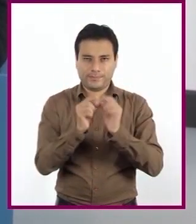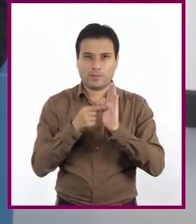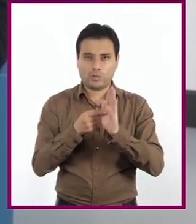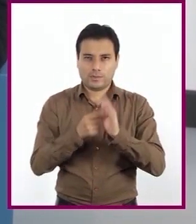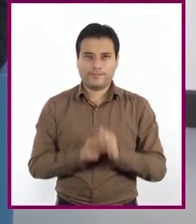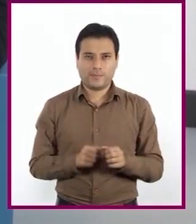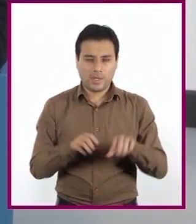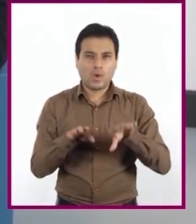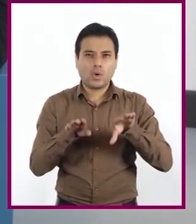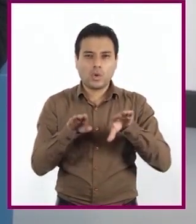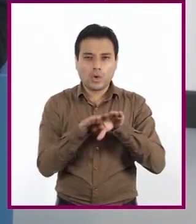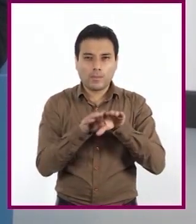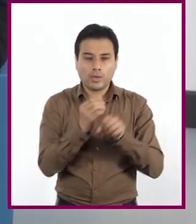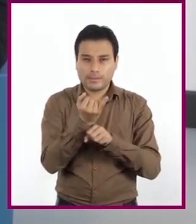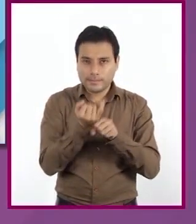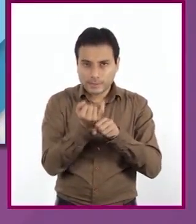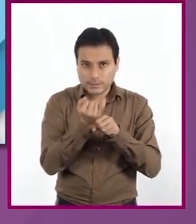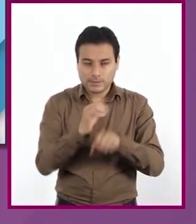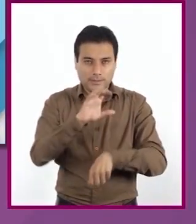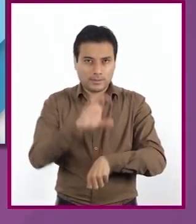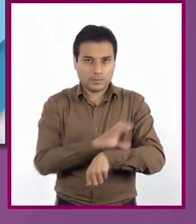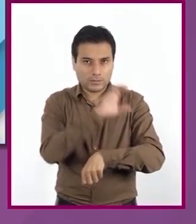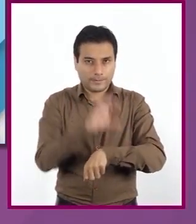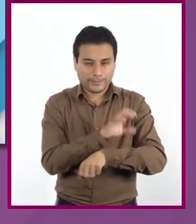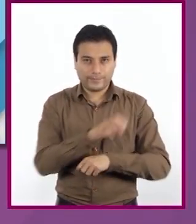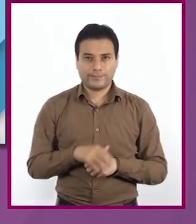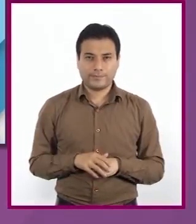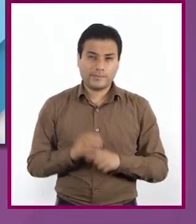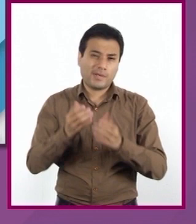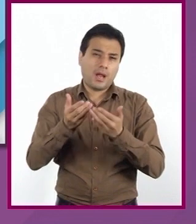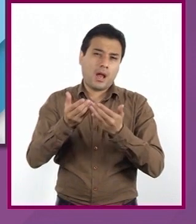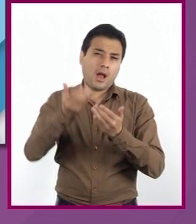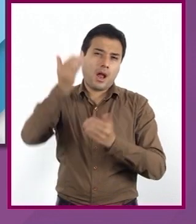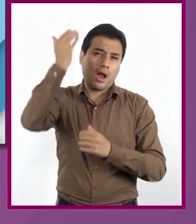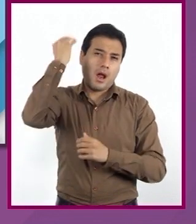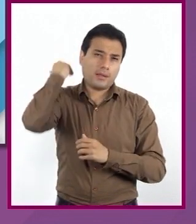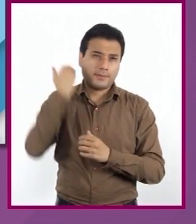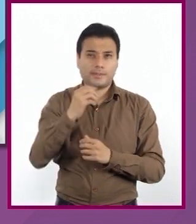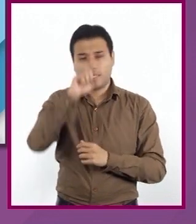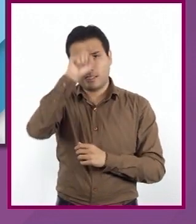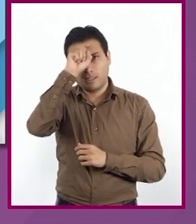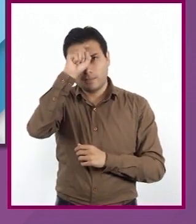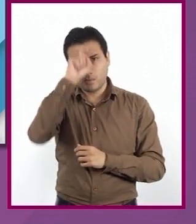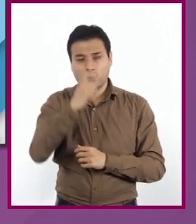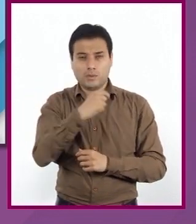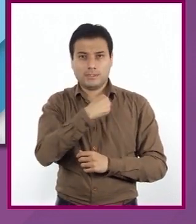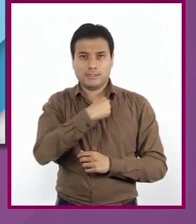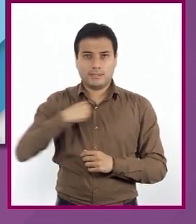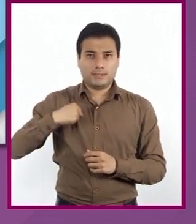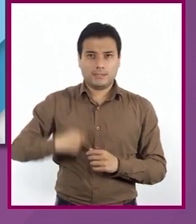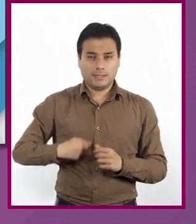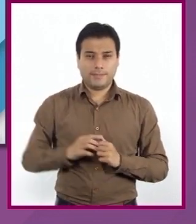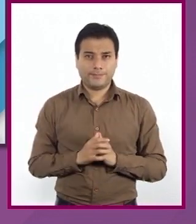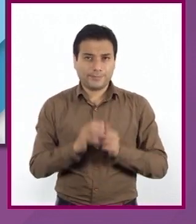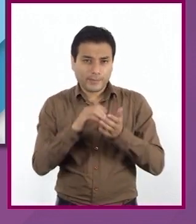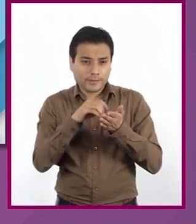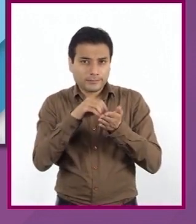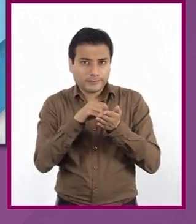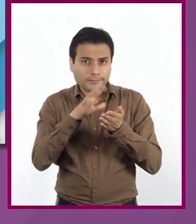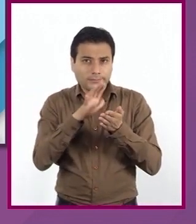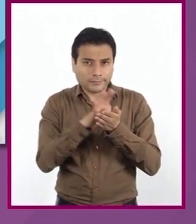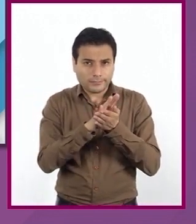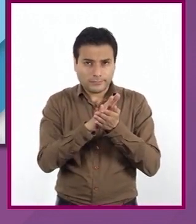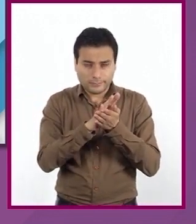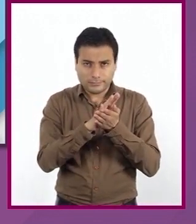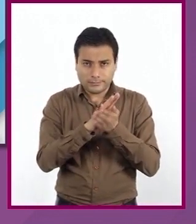el estudio de los fenómenos eléctricos. Civilizaciones antiguas como la egipcia y la china registraron fenómenos